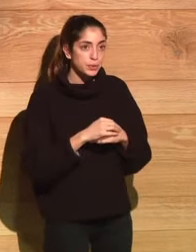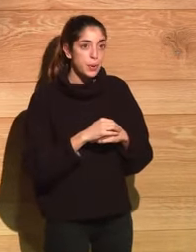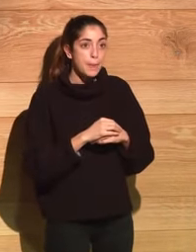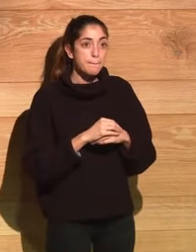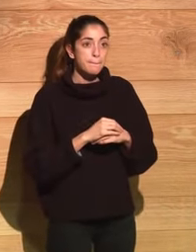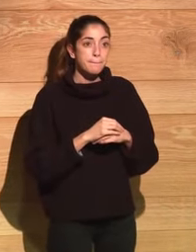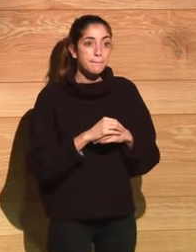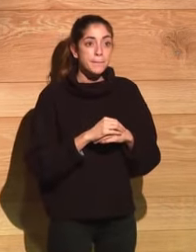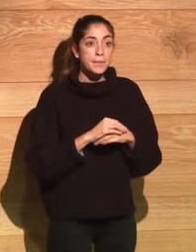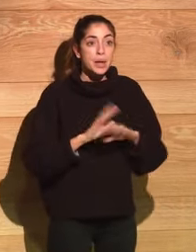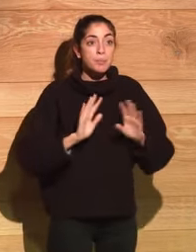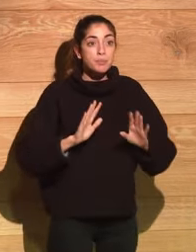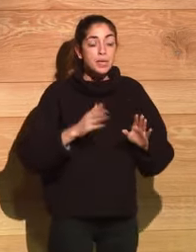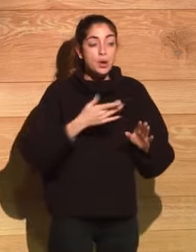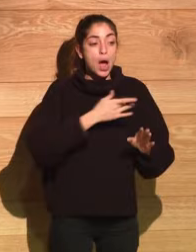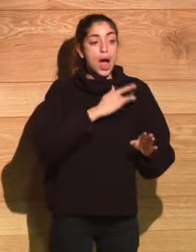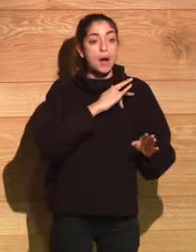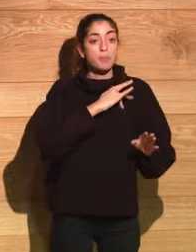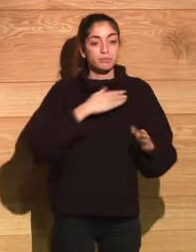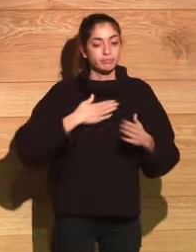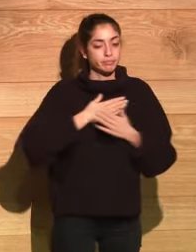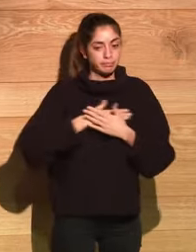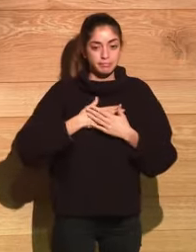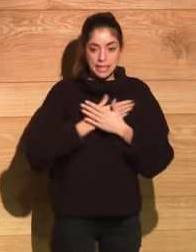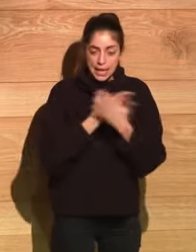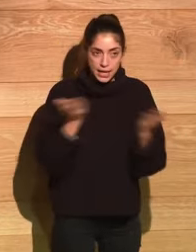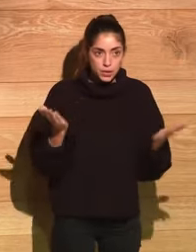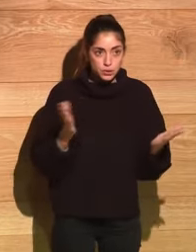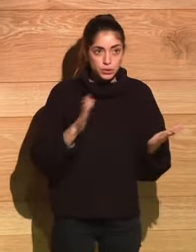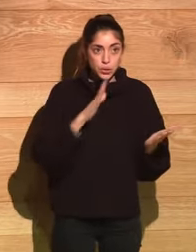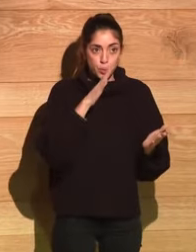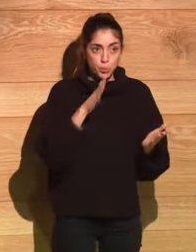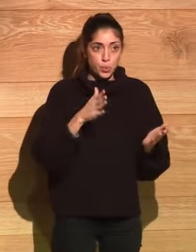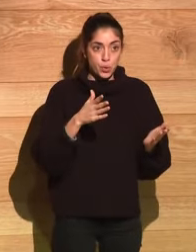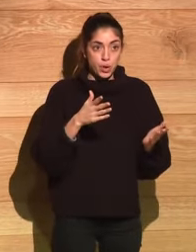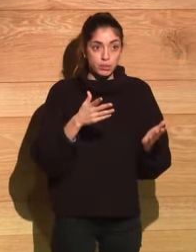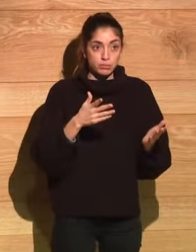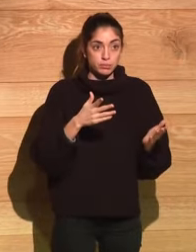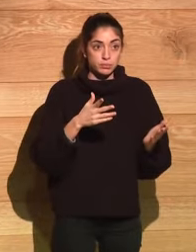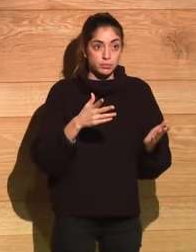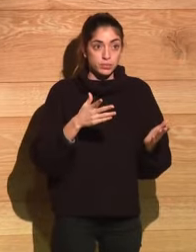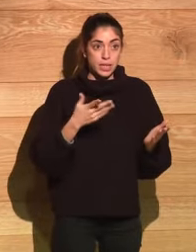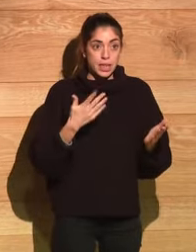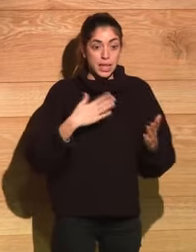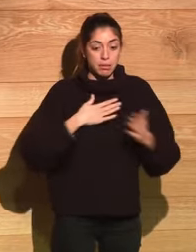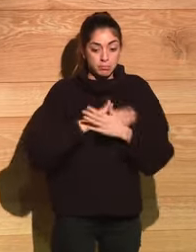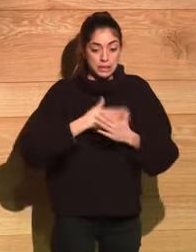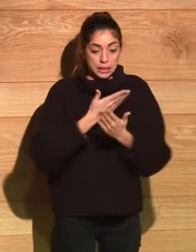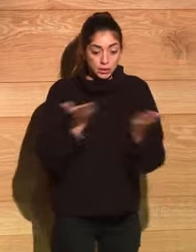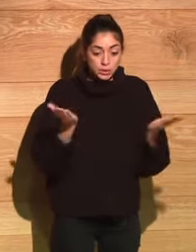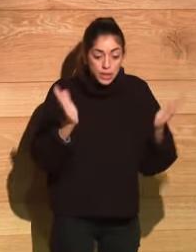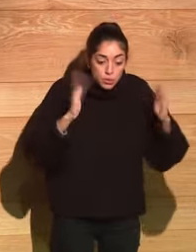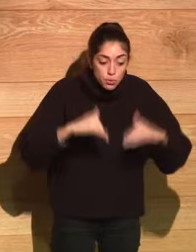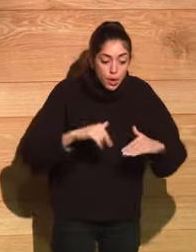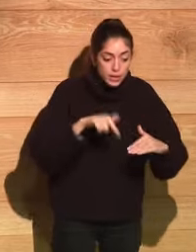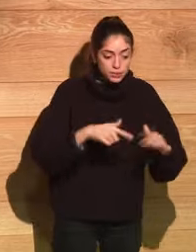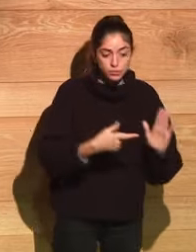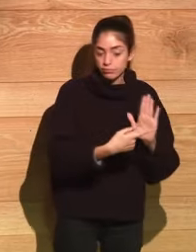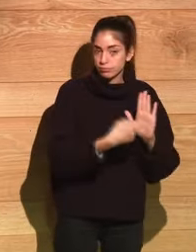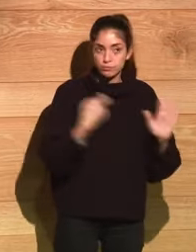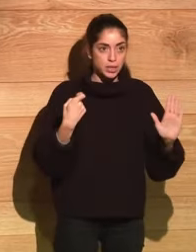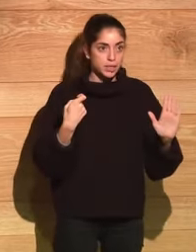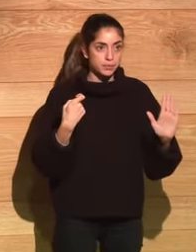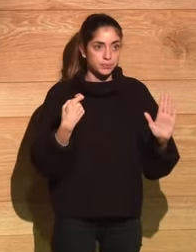El verdadero amor es muy generoso, o sea, no, excluye completamente la posibilidad de la no generosidad, ¿no? Eso también está en el libro de